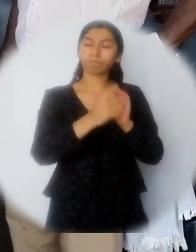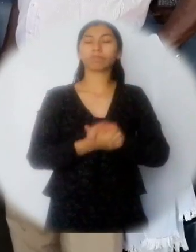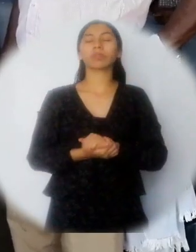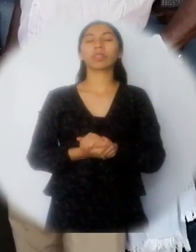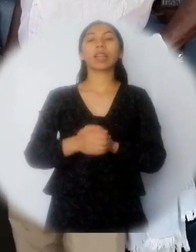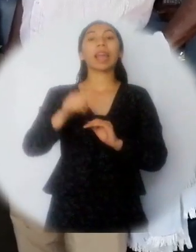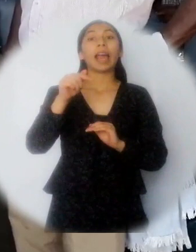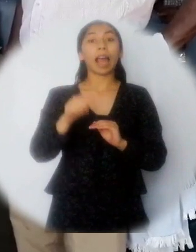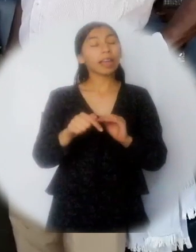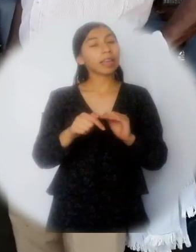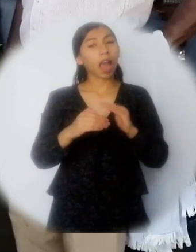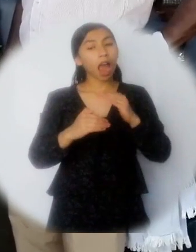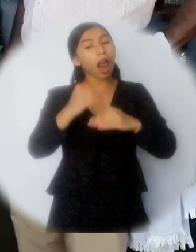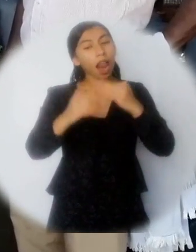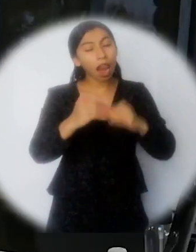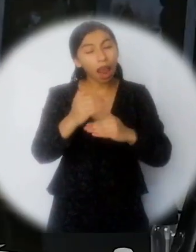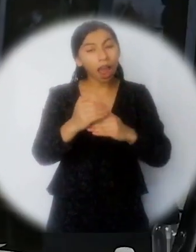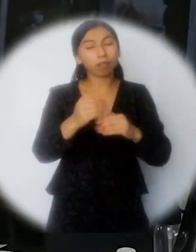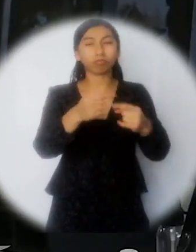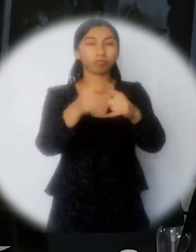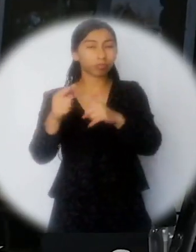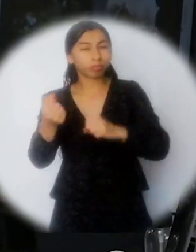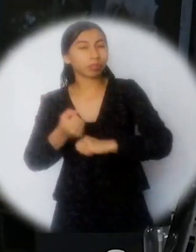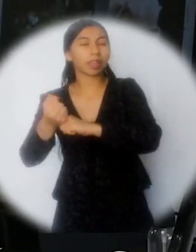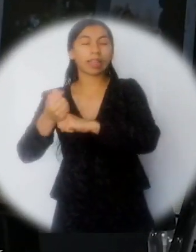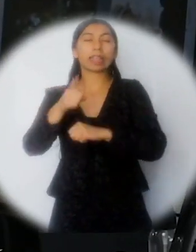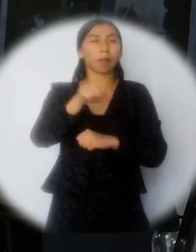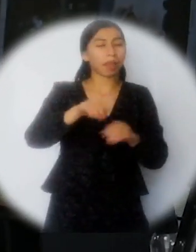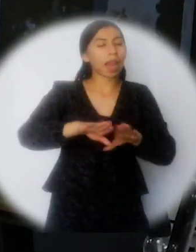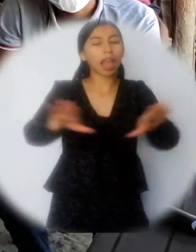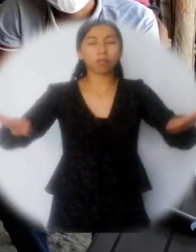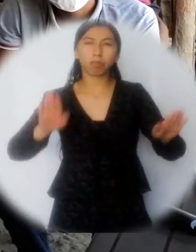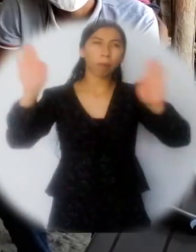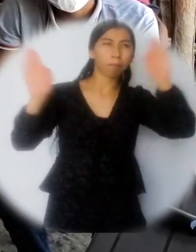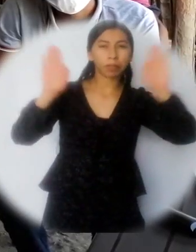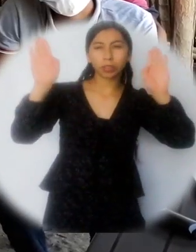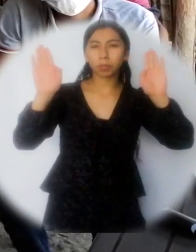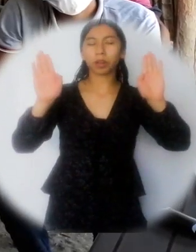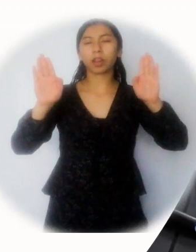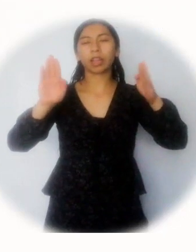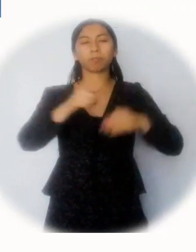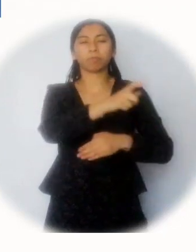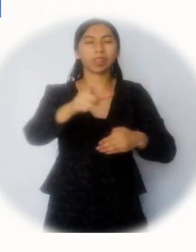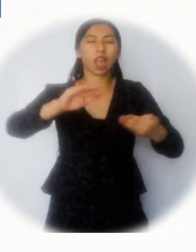la implementación de las acciones concertadas en espacios participativos con los miembros del Consejo